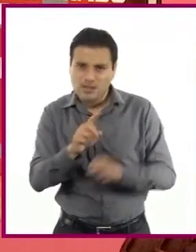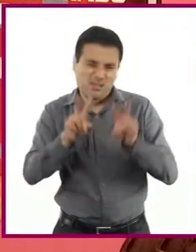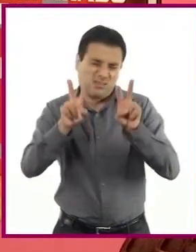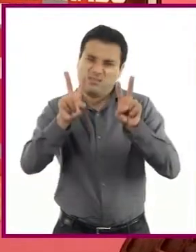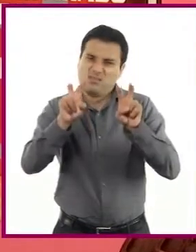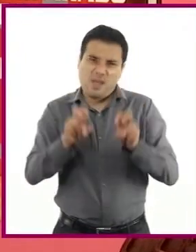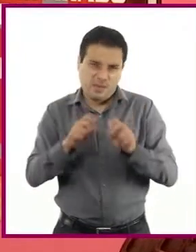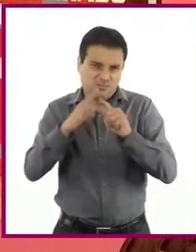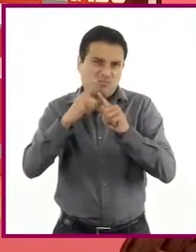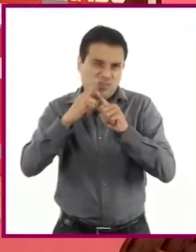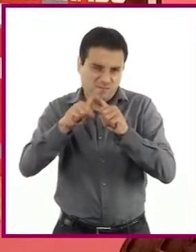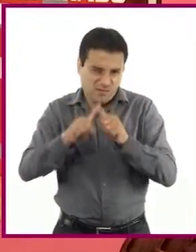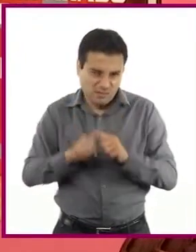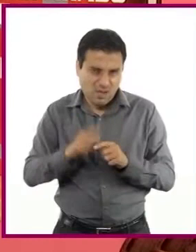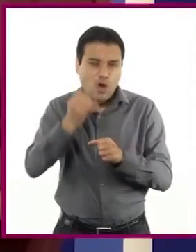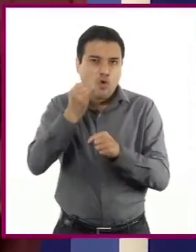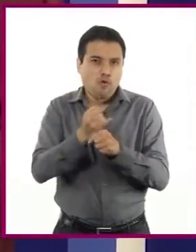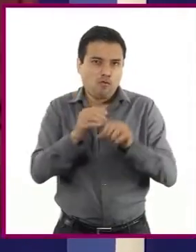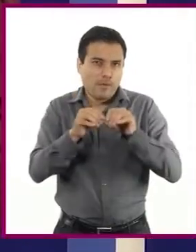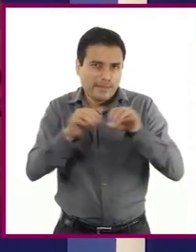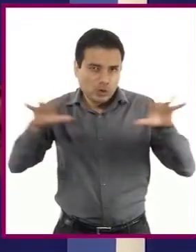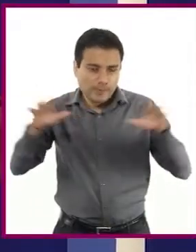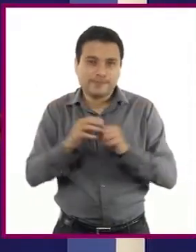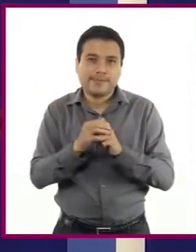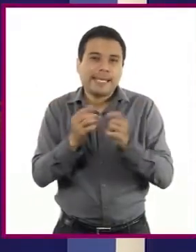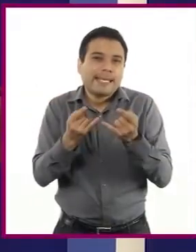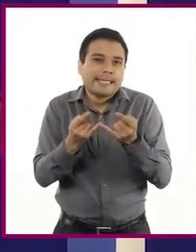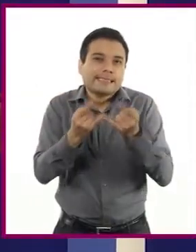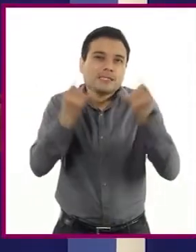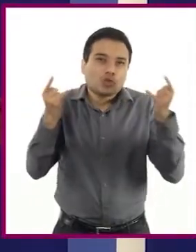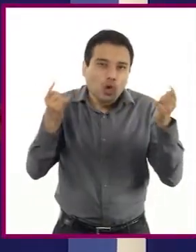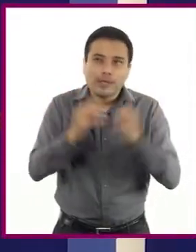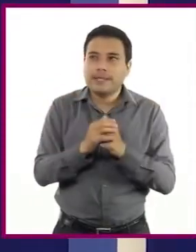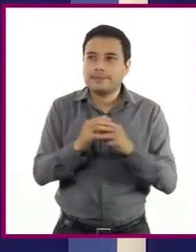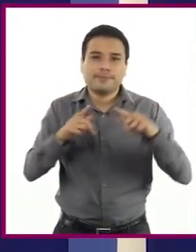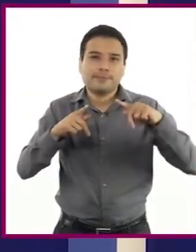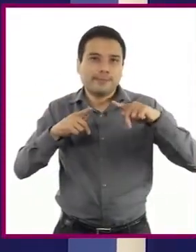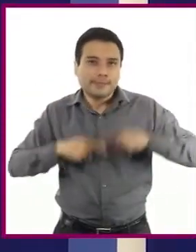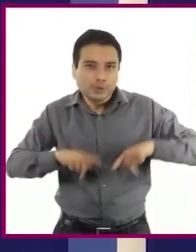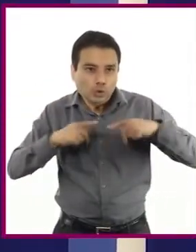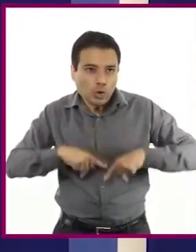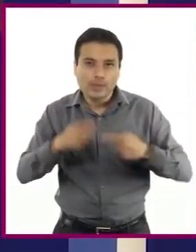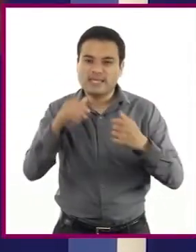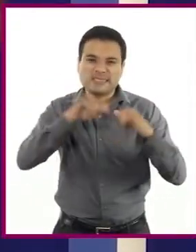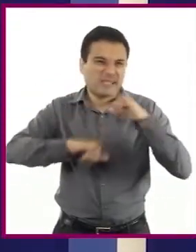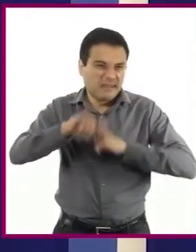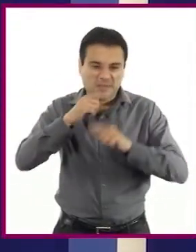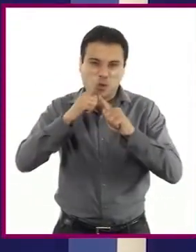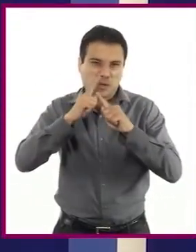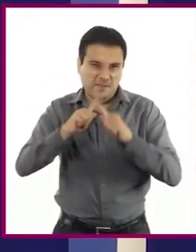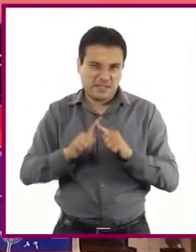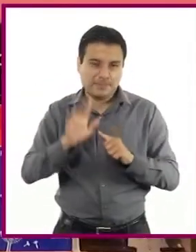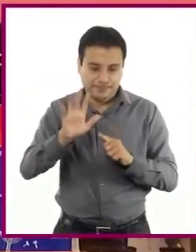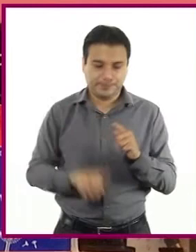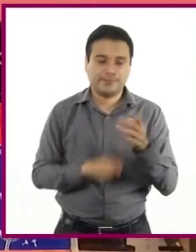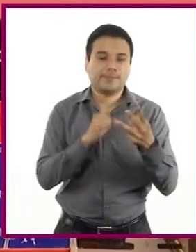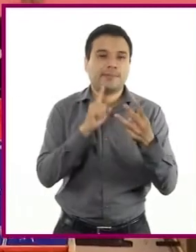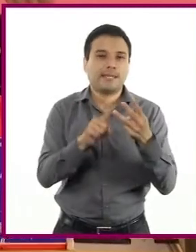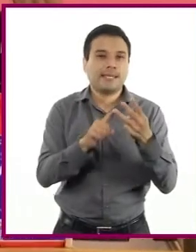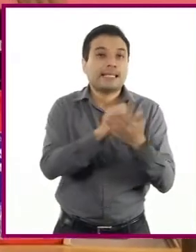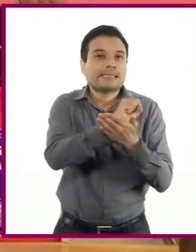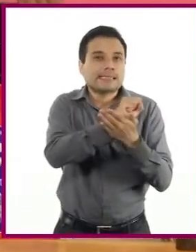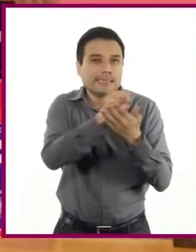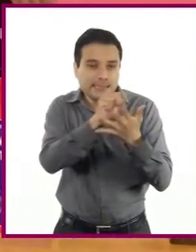saber, proporcionan datos biográficos, científicos, etc. Los de sinónimos y